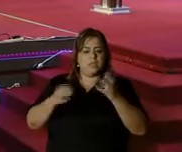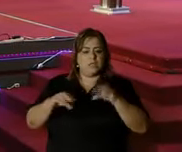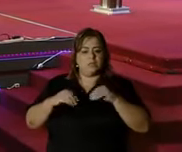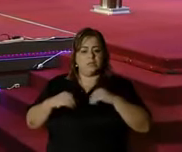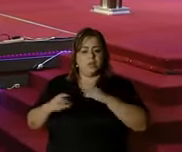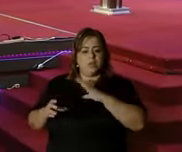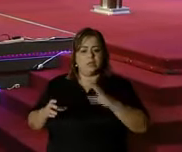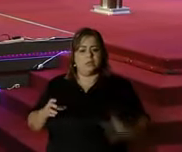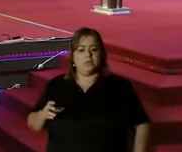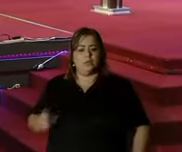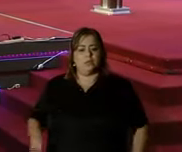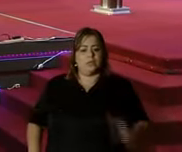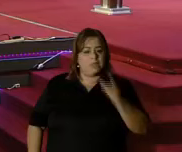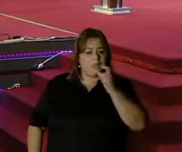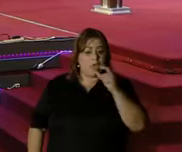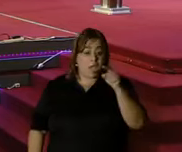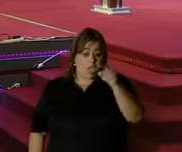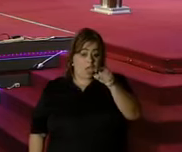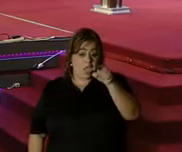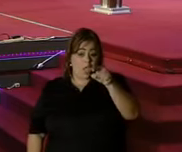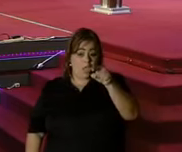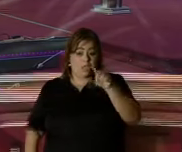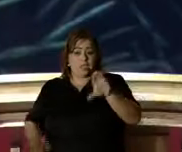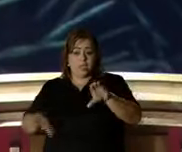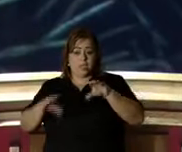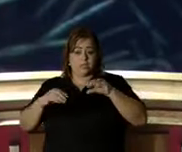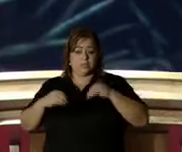Muy bien. Ella viene a aceptar a Cristo.